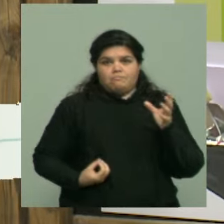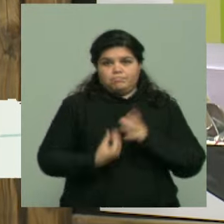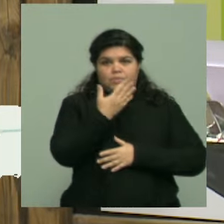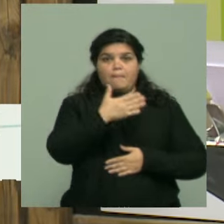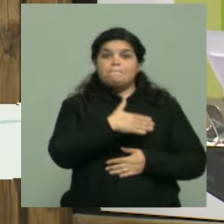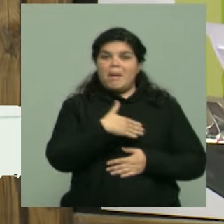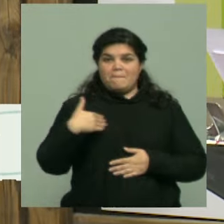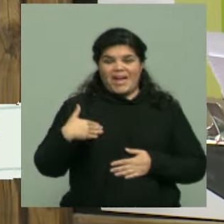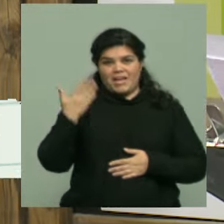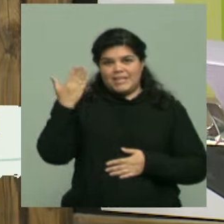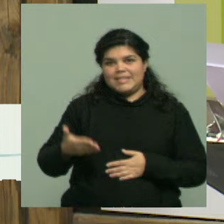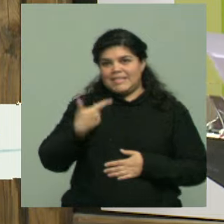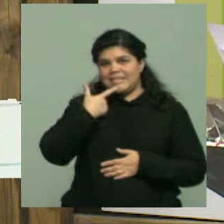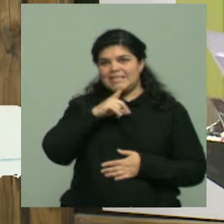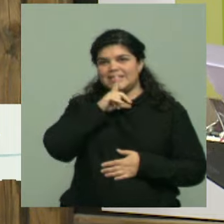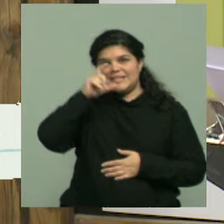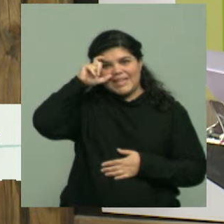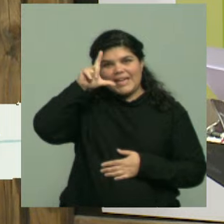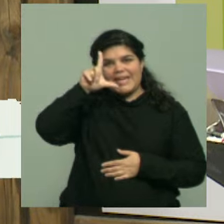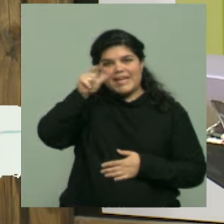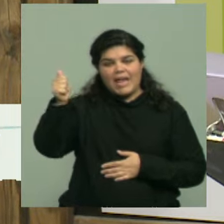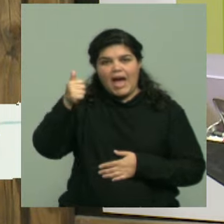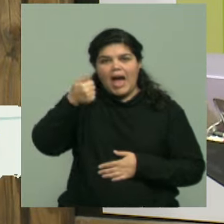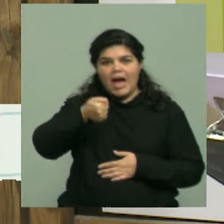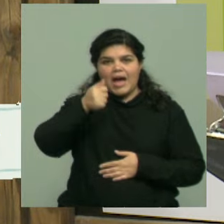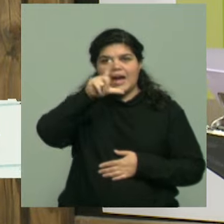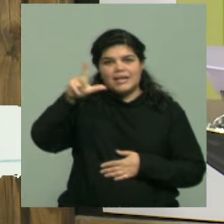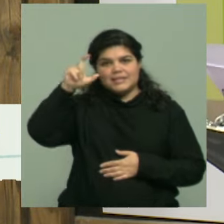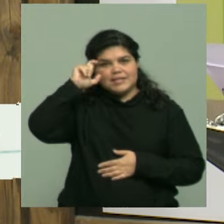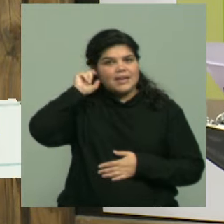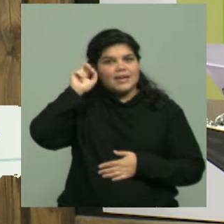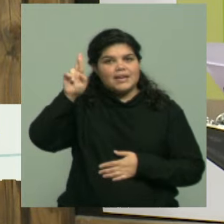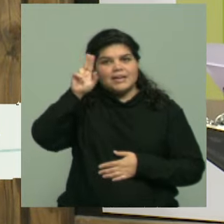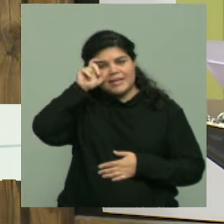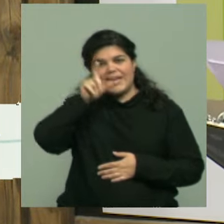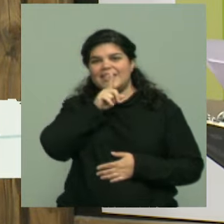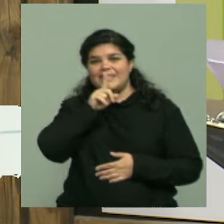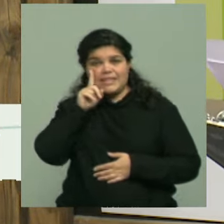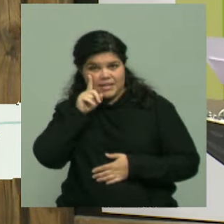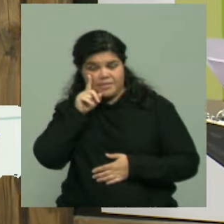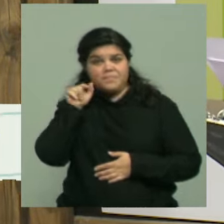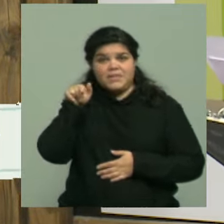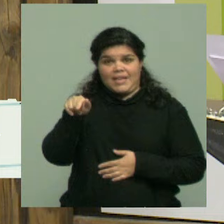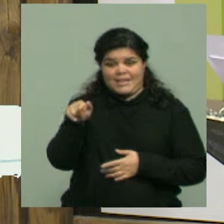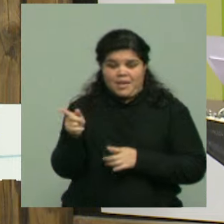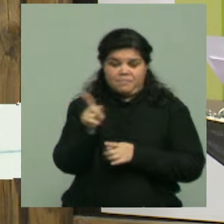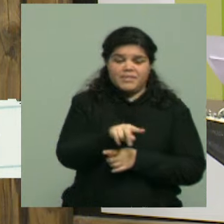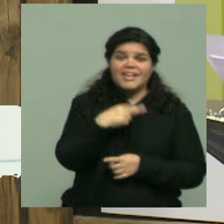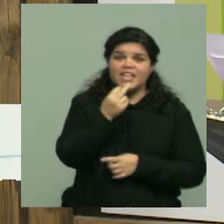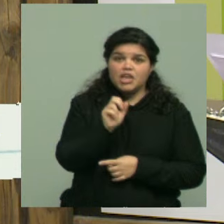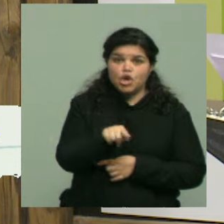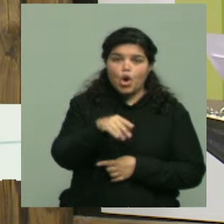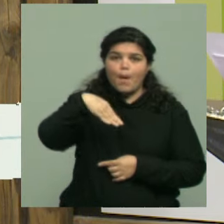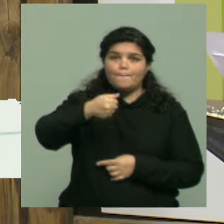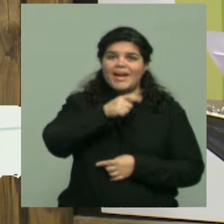Estela y Allegretti. Estela Allegretti. Un día estaba, que es mamá de Matías, y